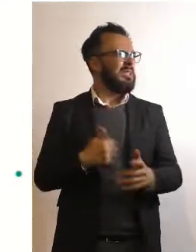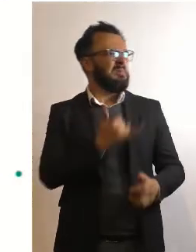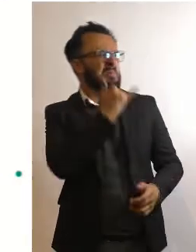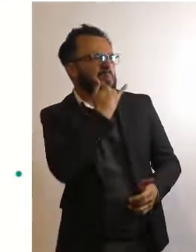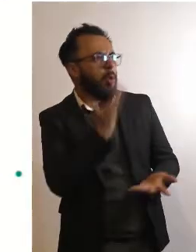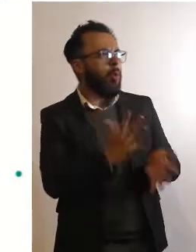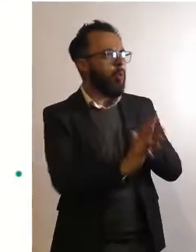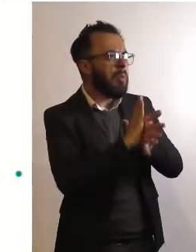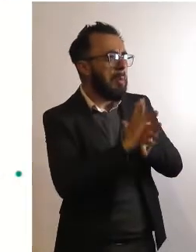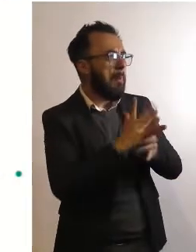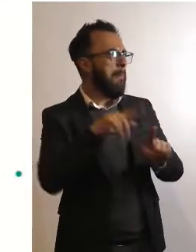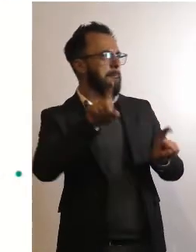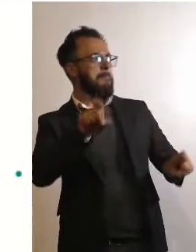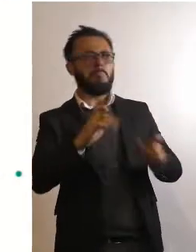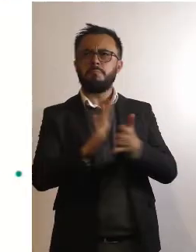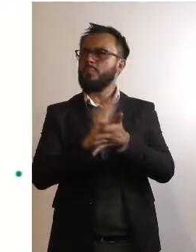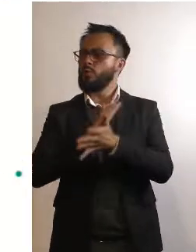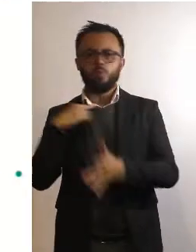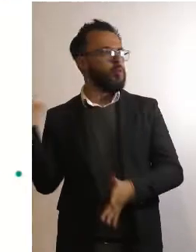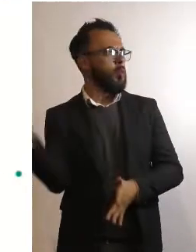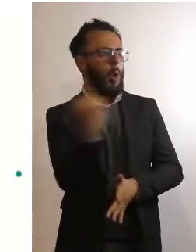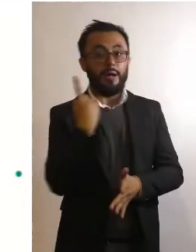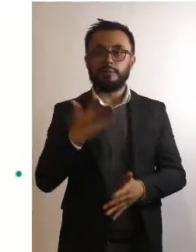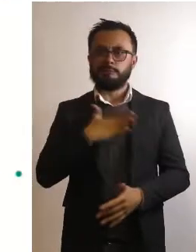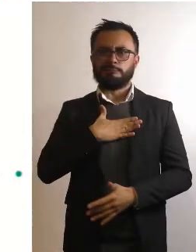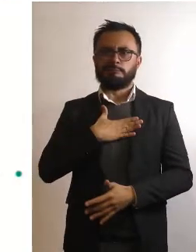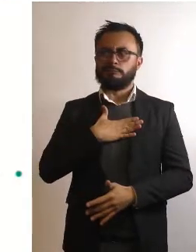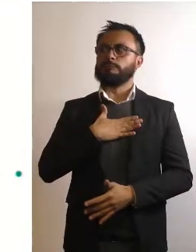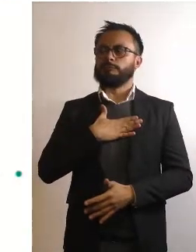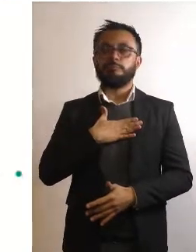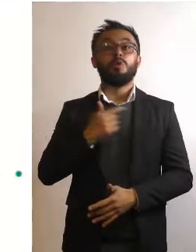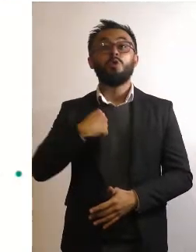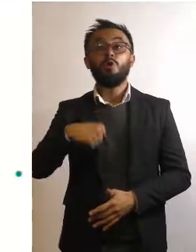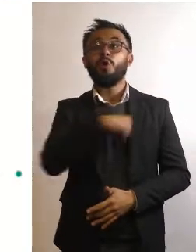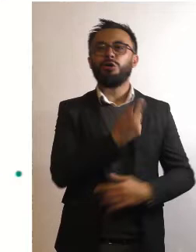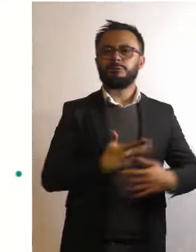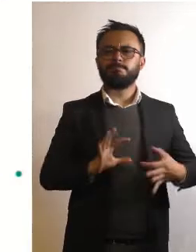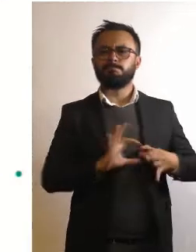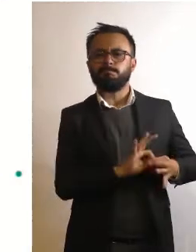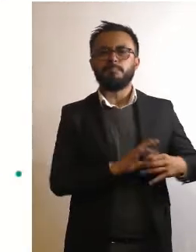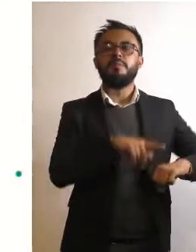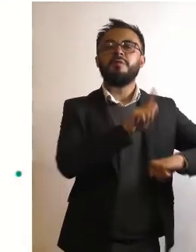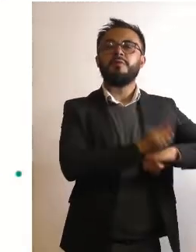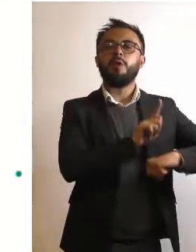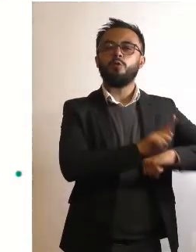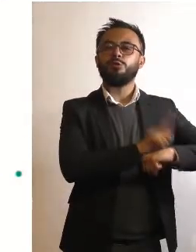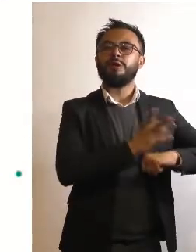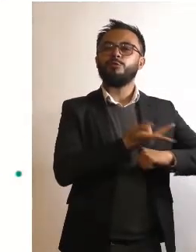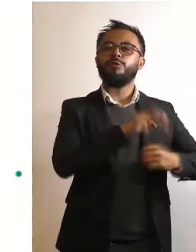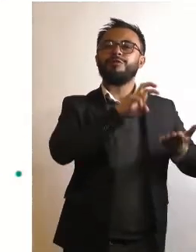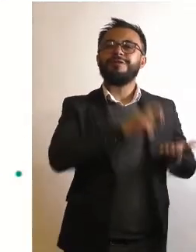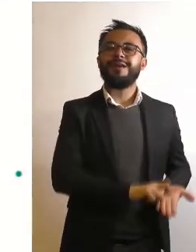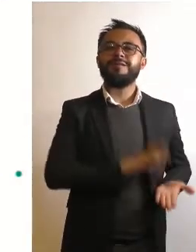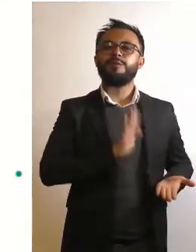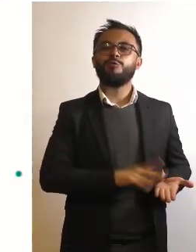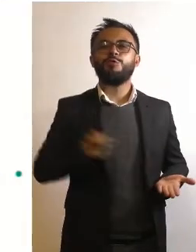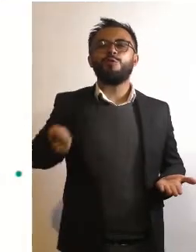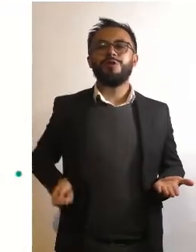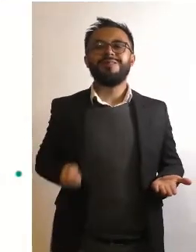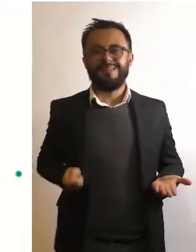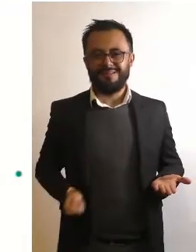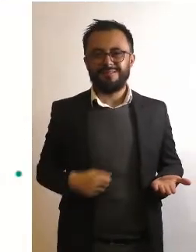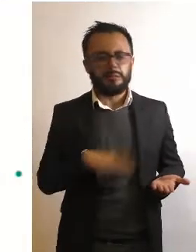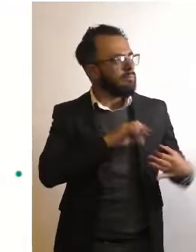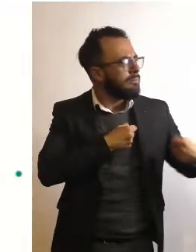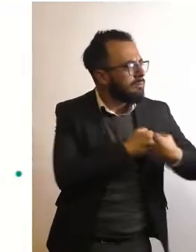así como con la Facultad de Ciencias Jurídicas pudimos desarrollar en